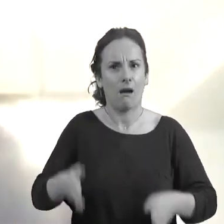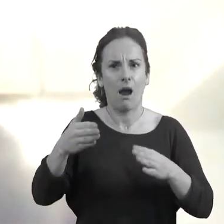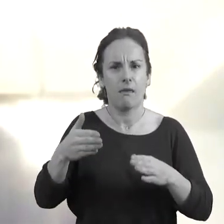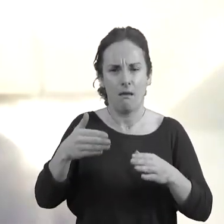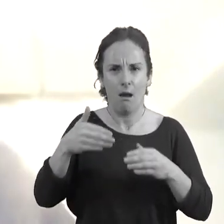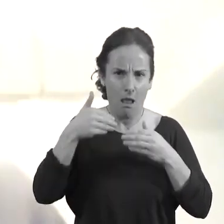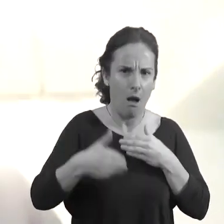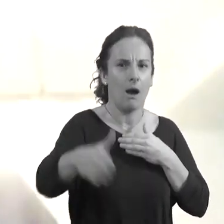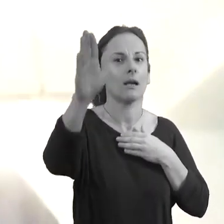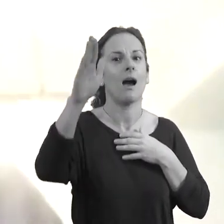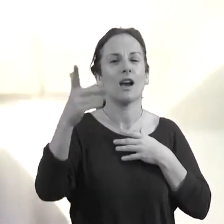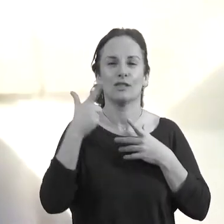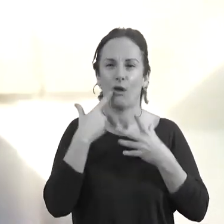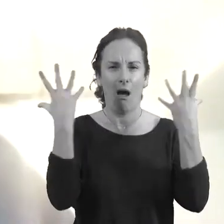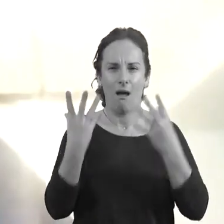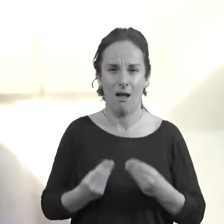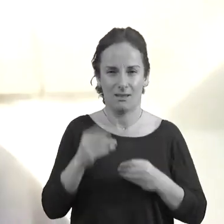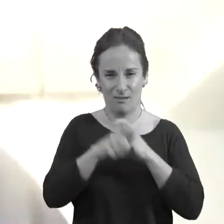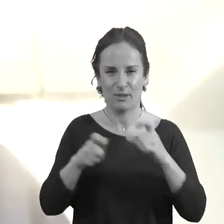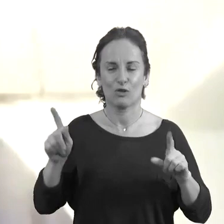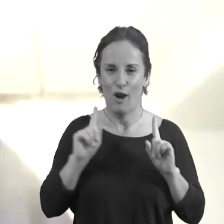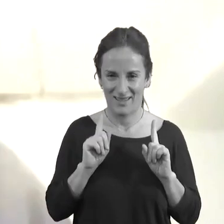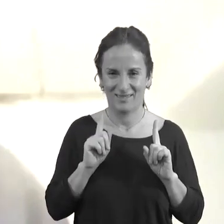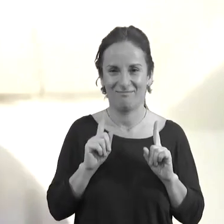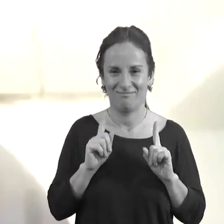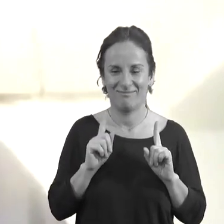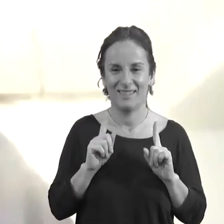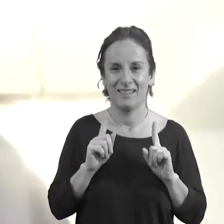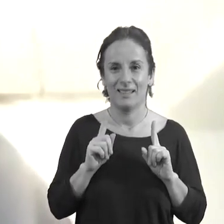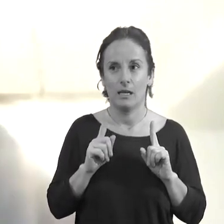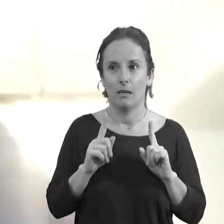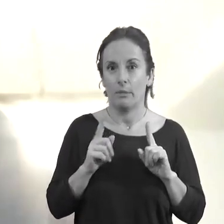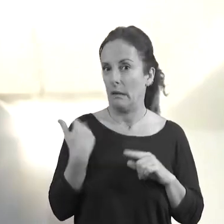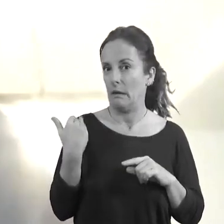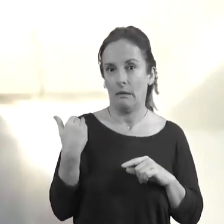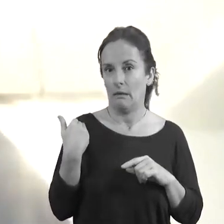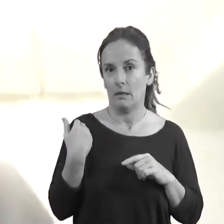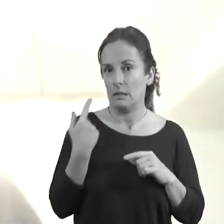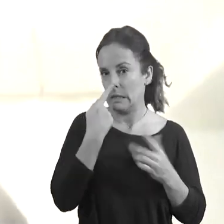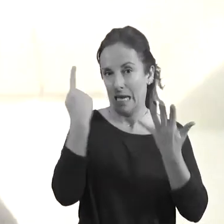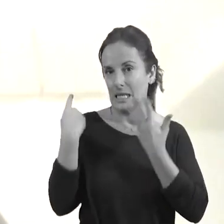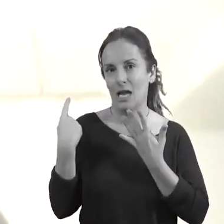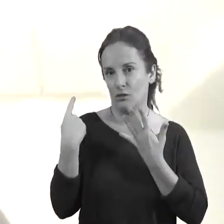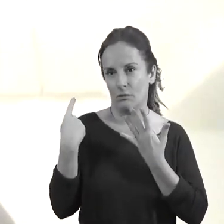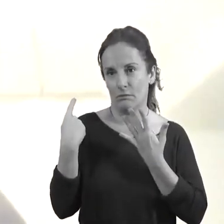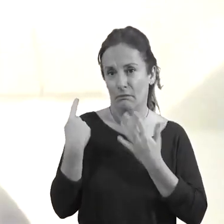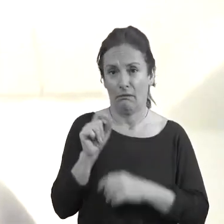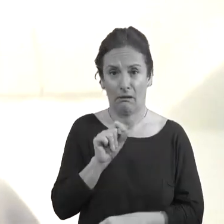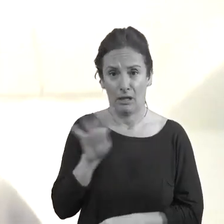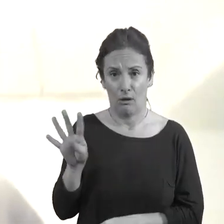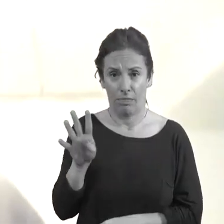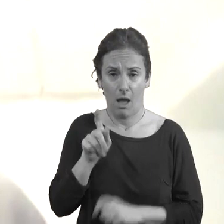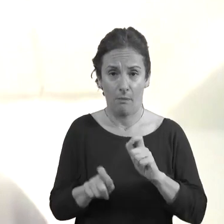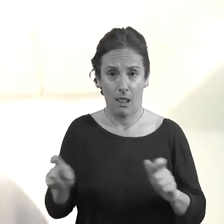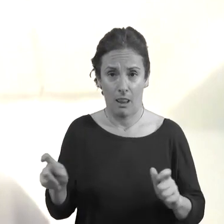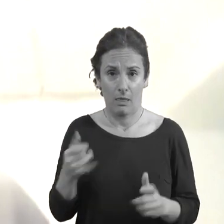abajo. Ya faltaba gente que aún no había podido llegar. Pero estamos hablando de hace solamente 6 años, ¿no?